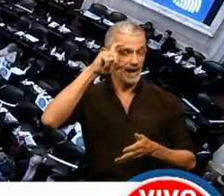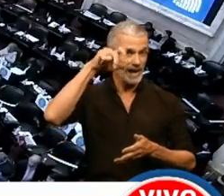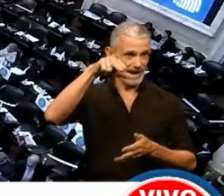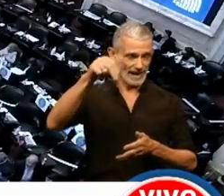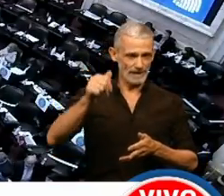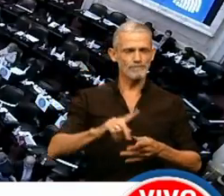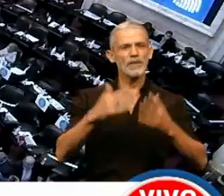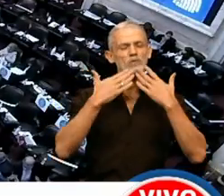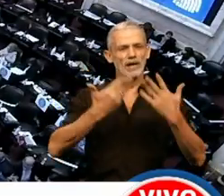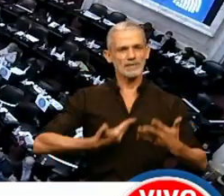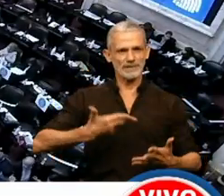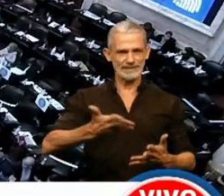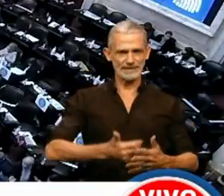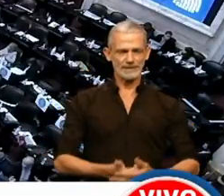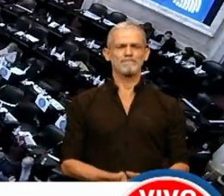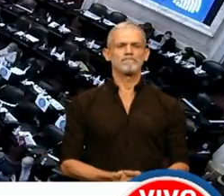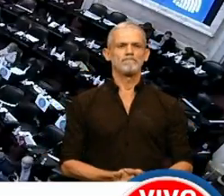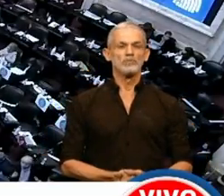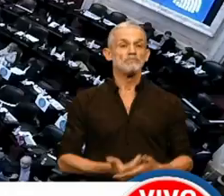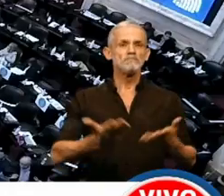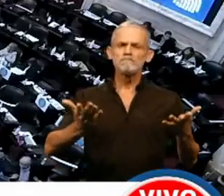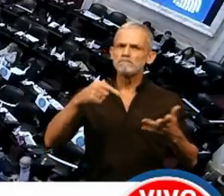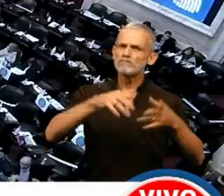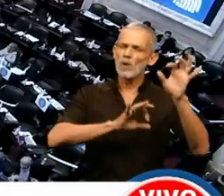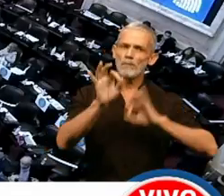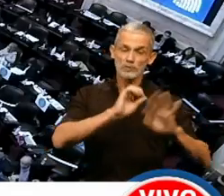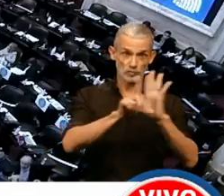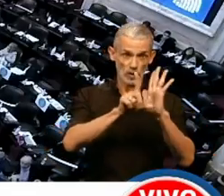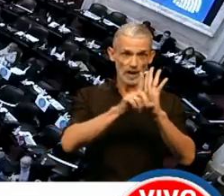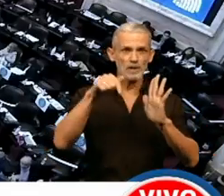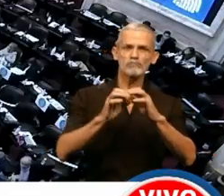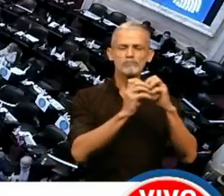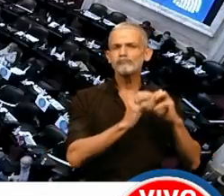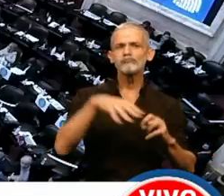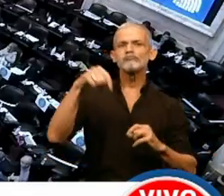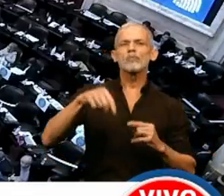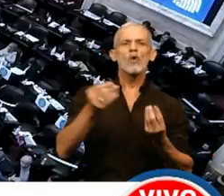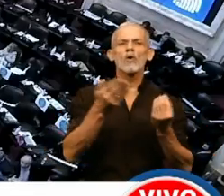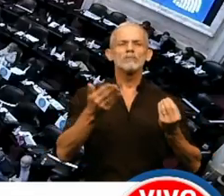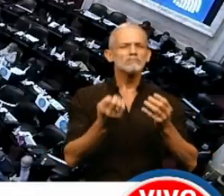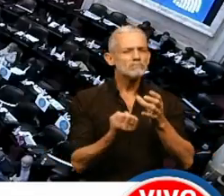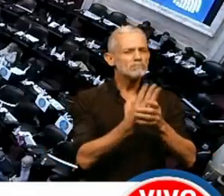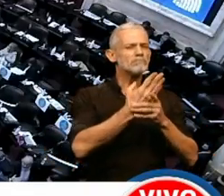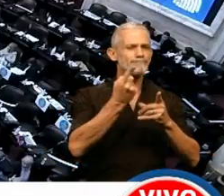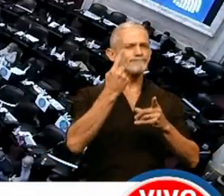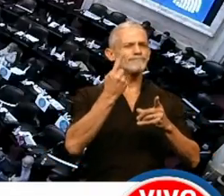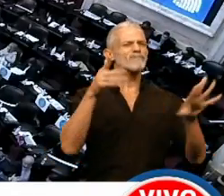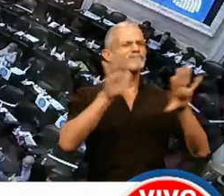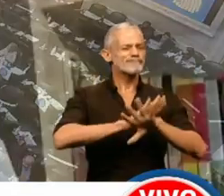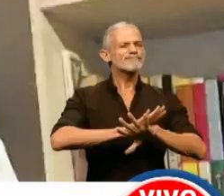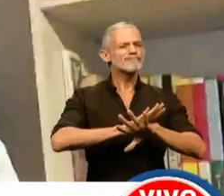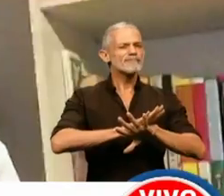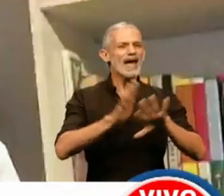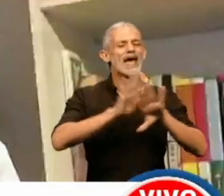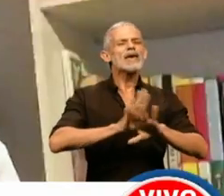gracias señor presidente este proyecto de ley que estamos tratando parte de un concepto erróneo y